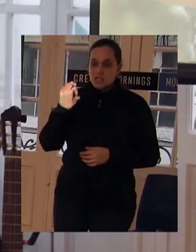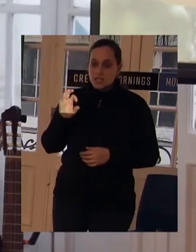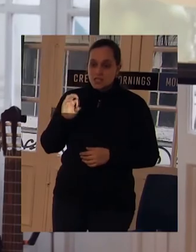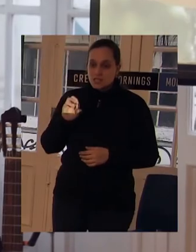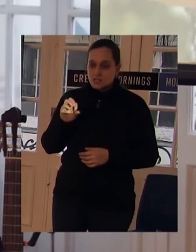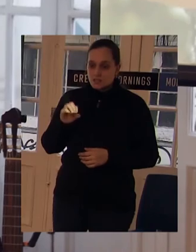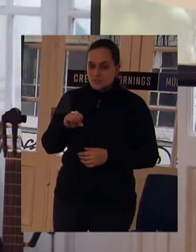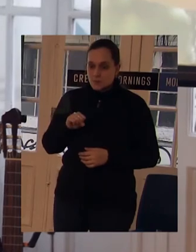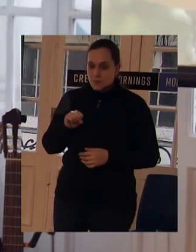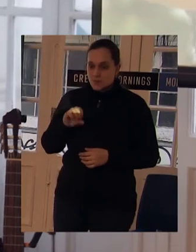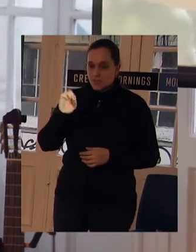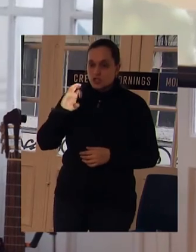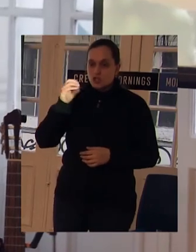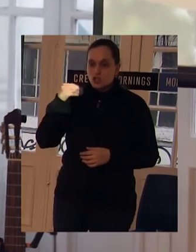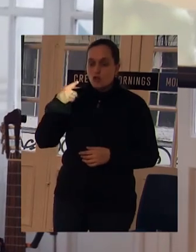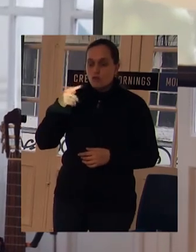amiga,